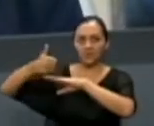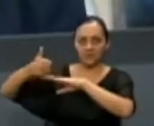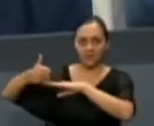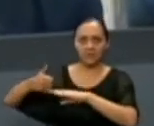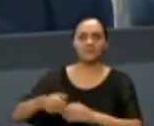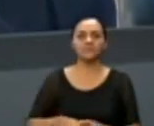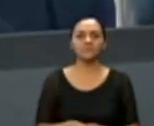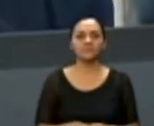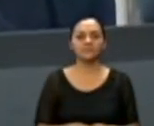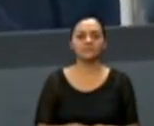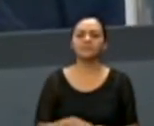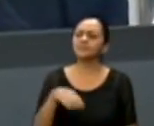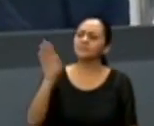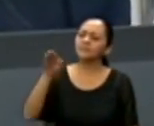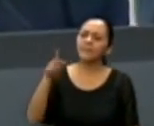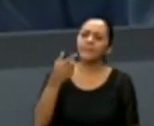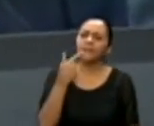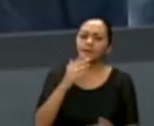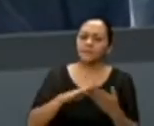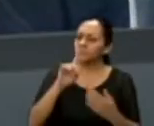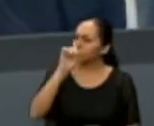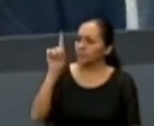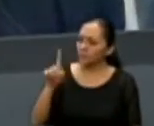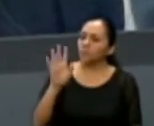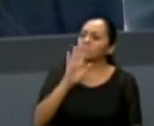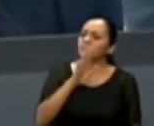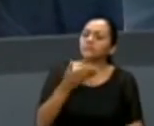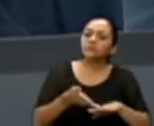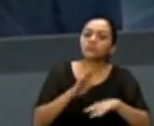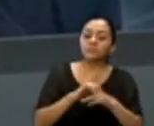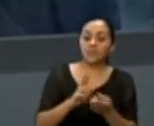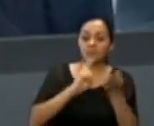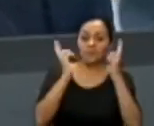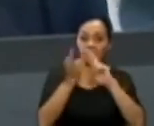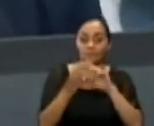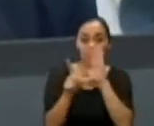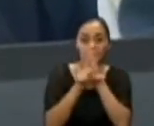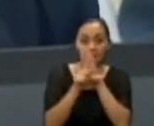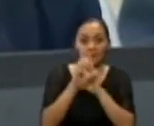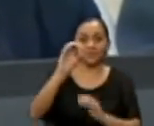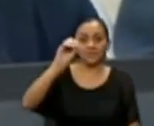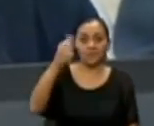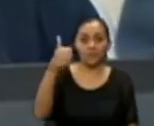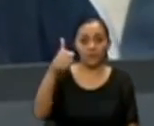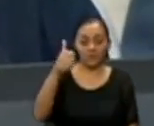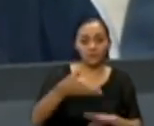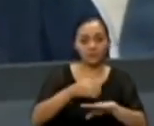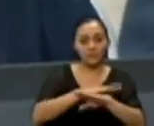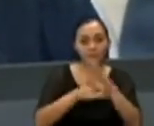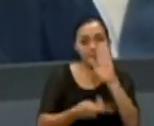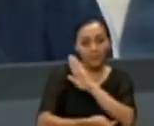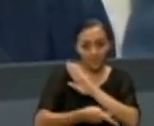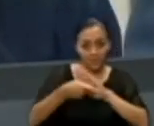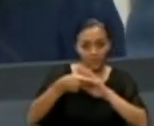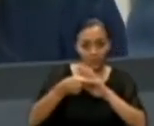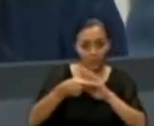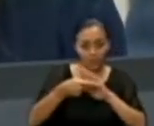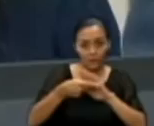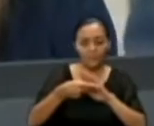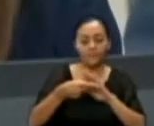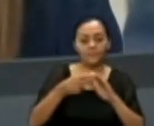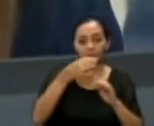señor presidente se conoce que las reformas a la ley 010 plantea la redistribución de los réditos petroleros